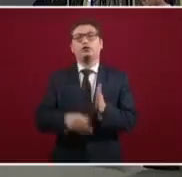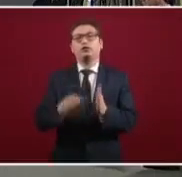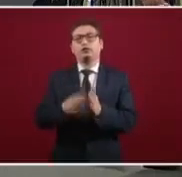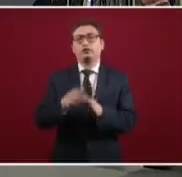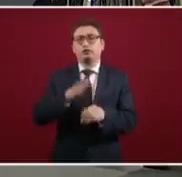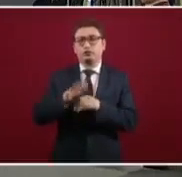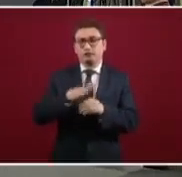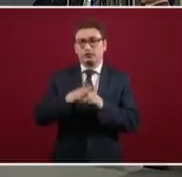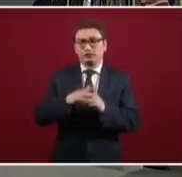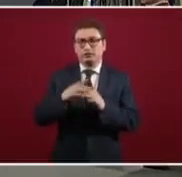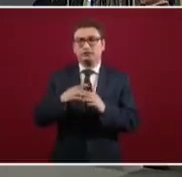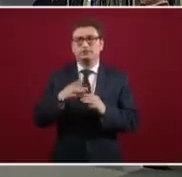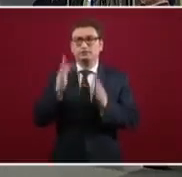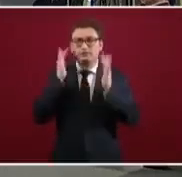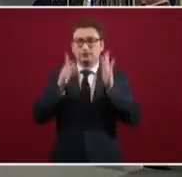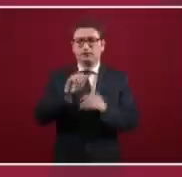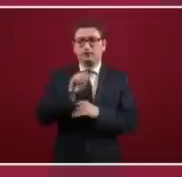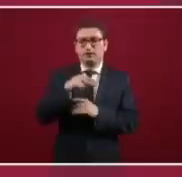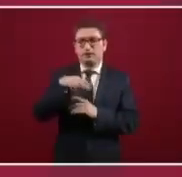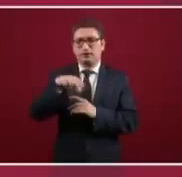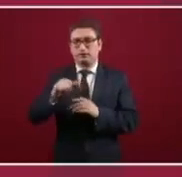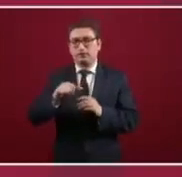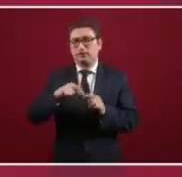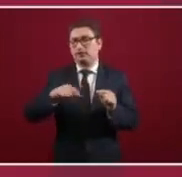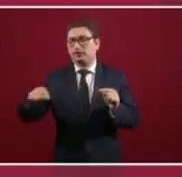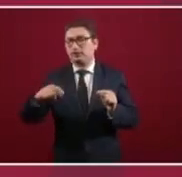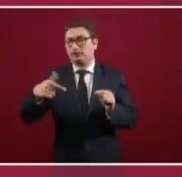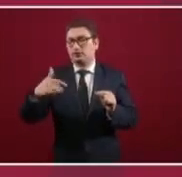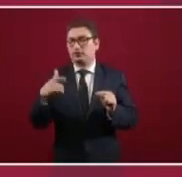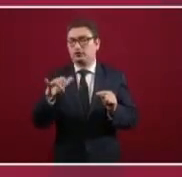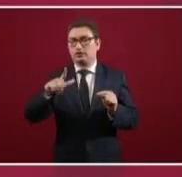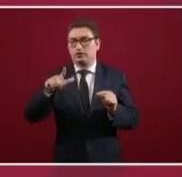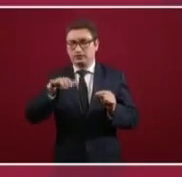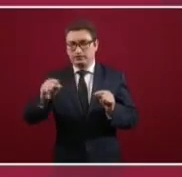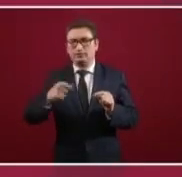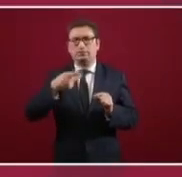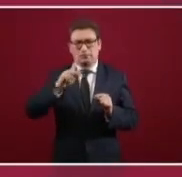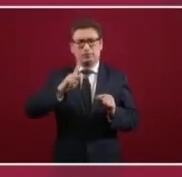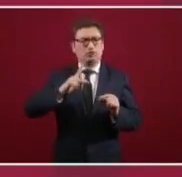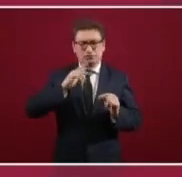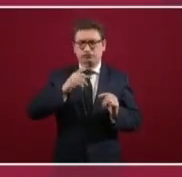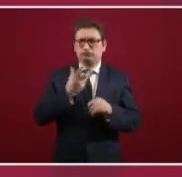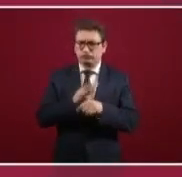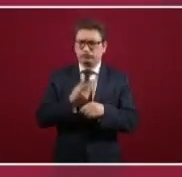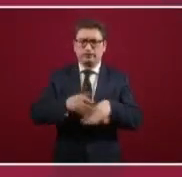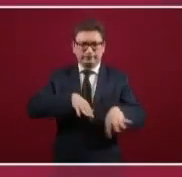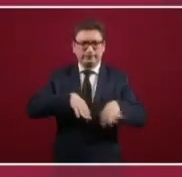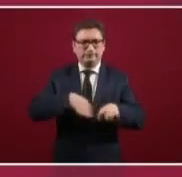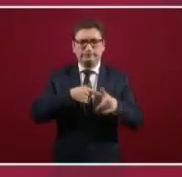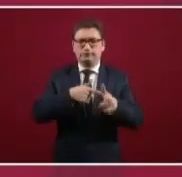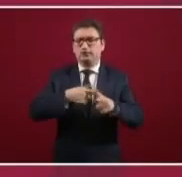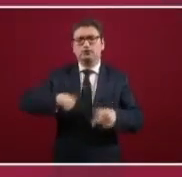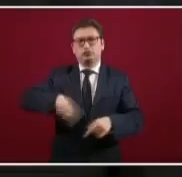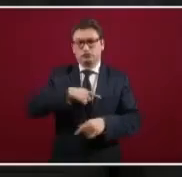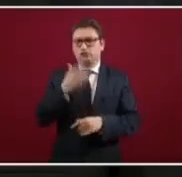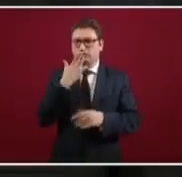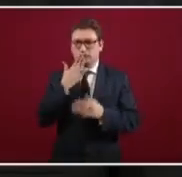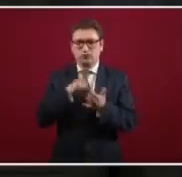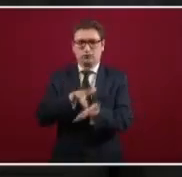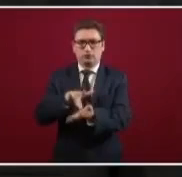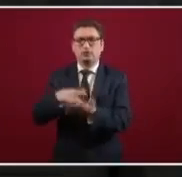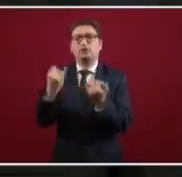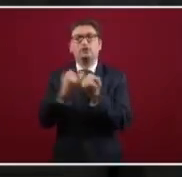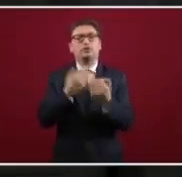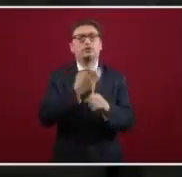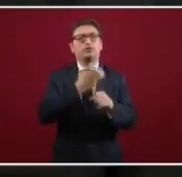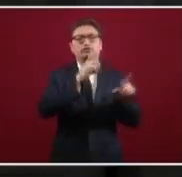un tramo de santa ana nogales pero estamos trabajando ayudando en todo lo que podemos a sonora como lo hacemos con